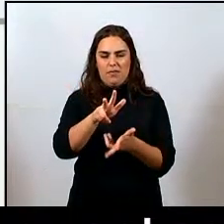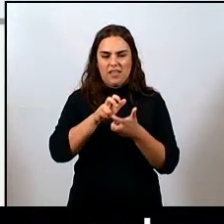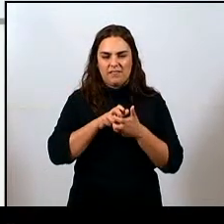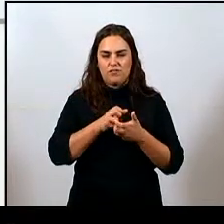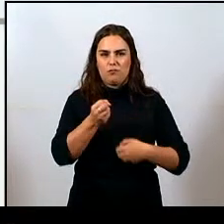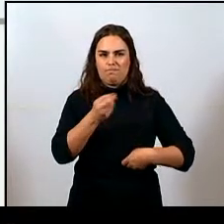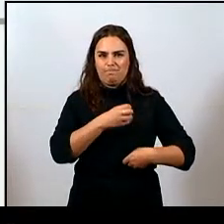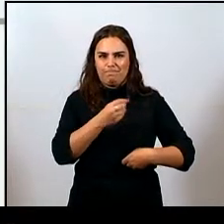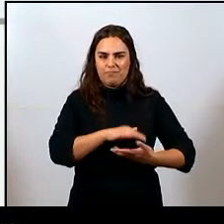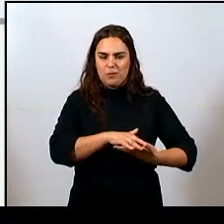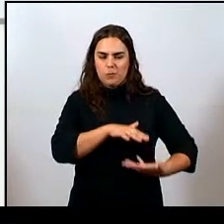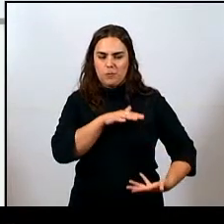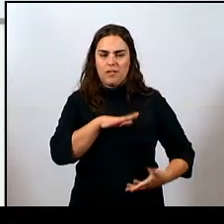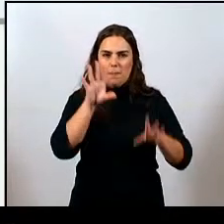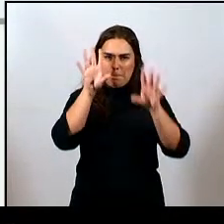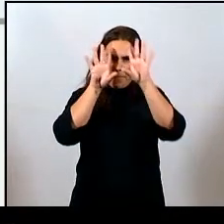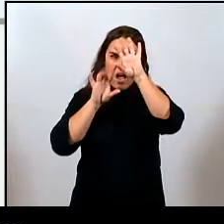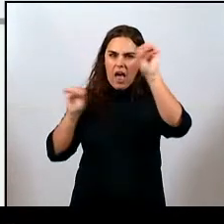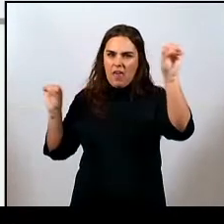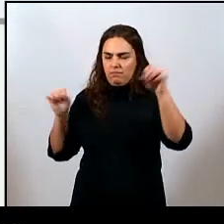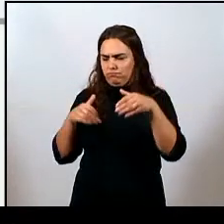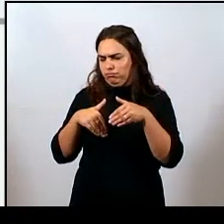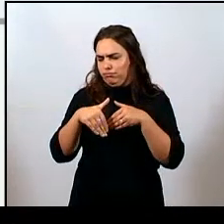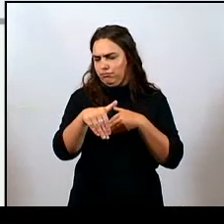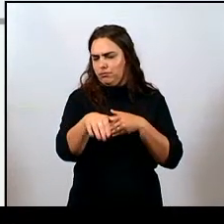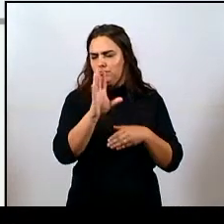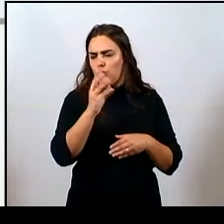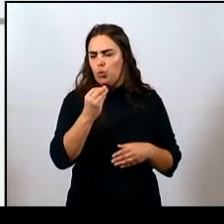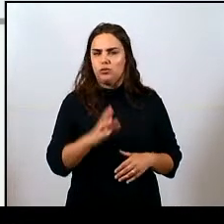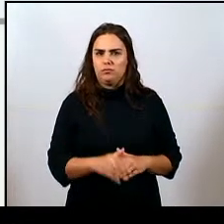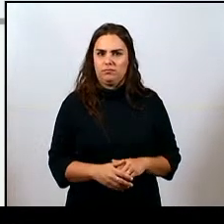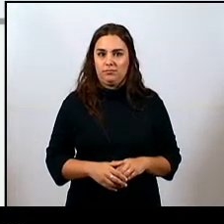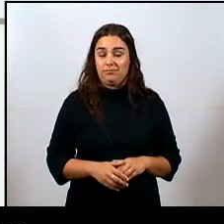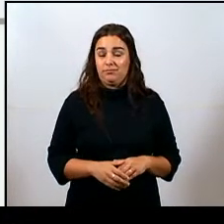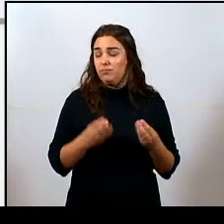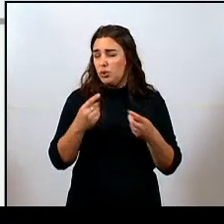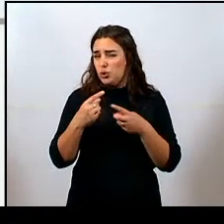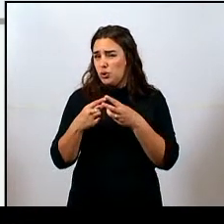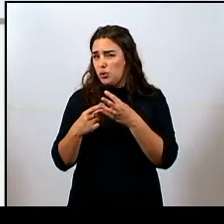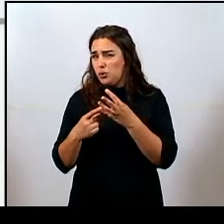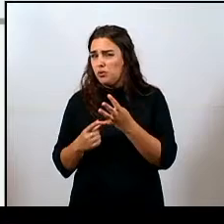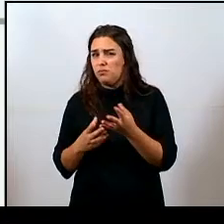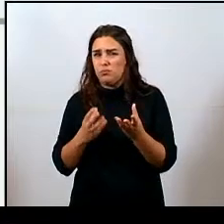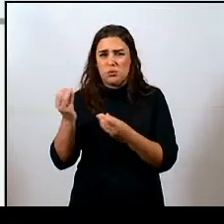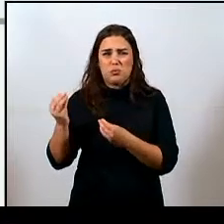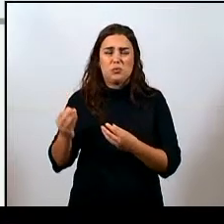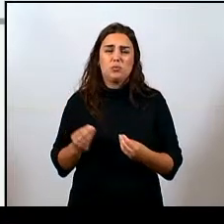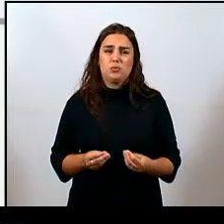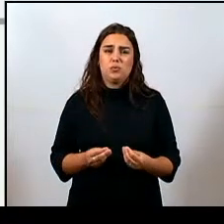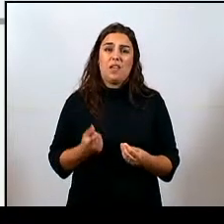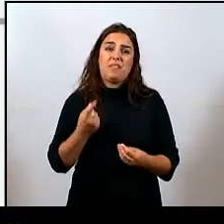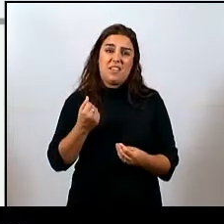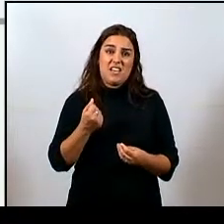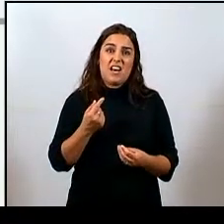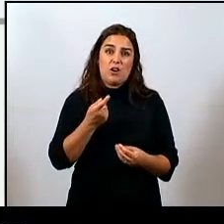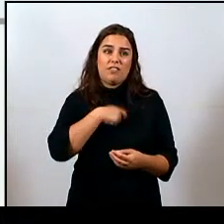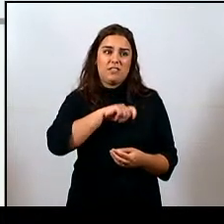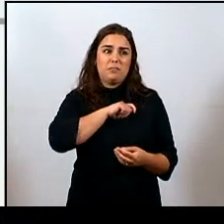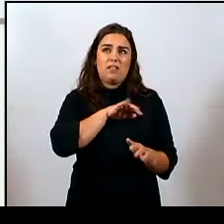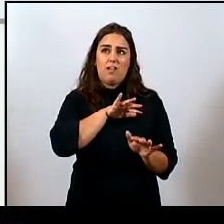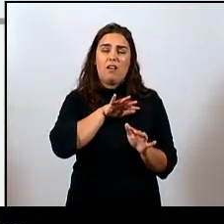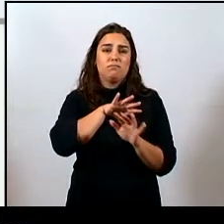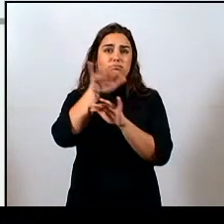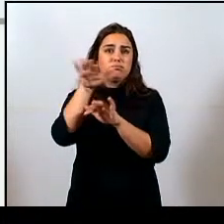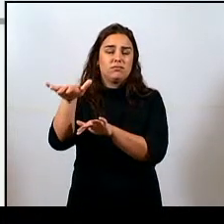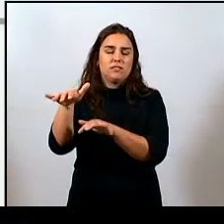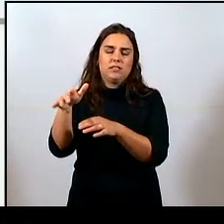propia, embajadas, etcétera. O sea, han montado todo ese dispendio a costa del erario de todos los españoles. Y ahora